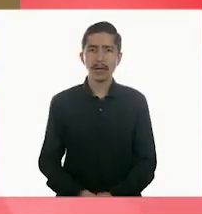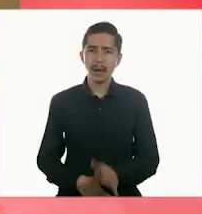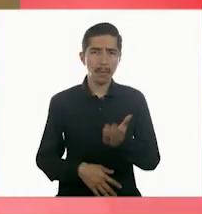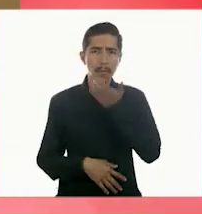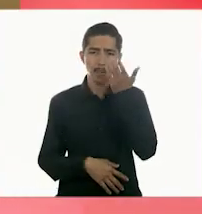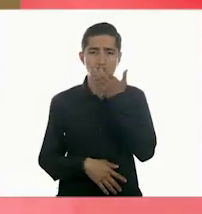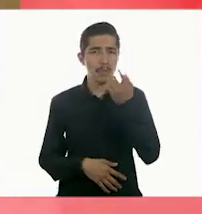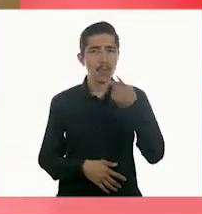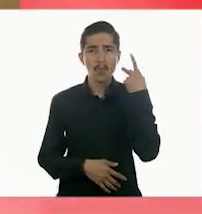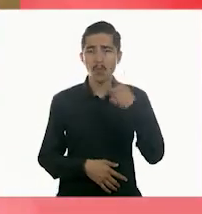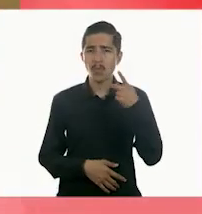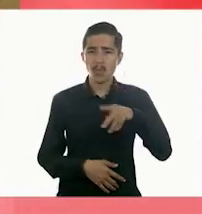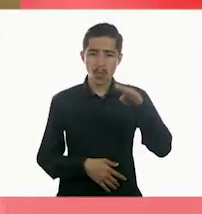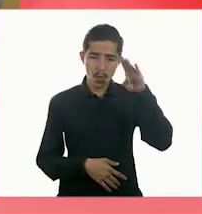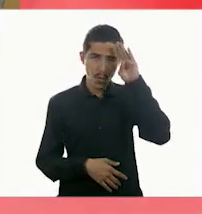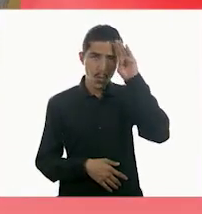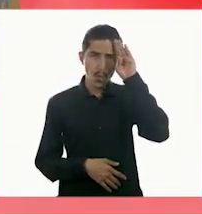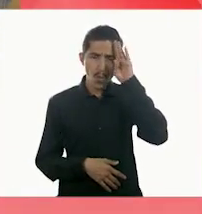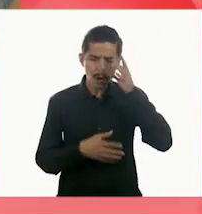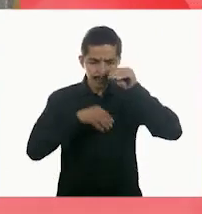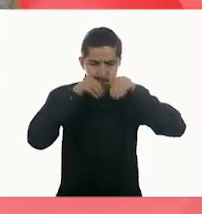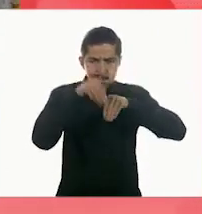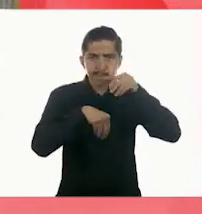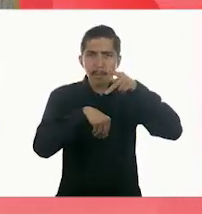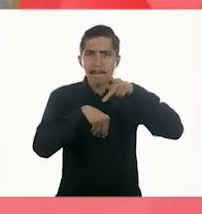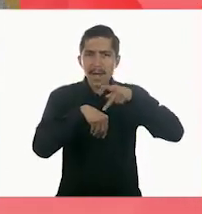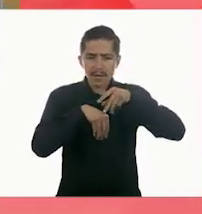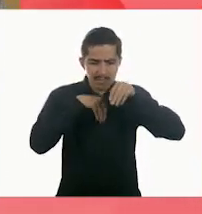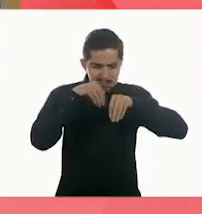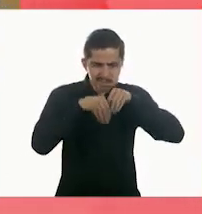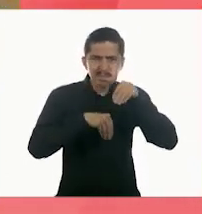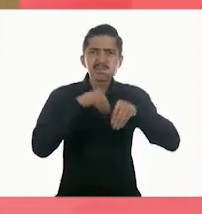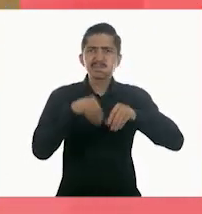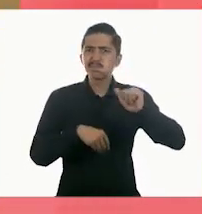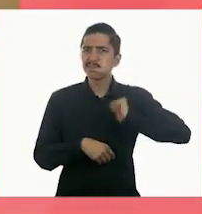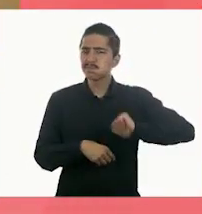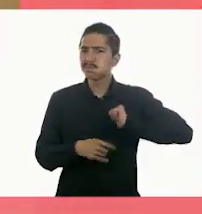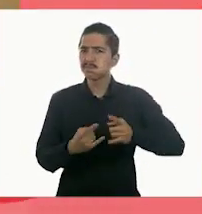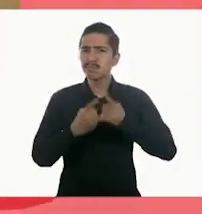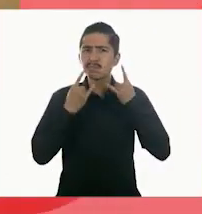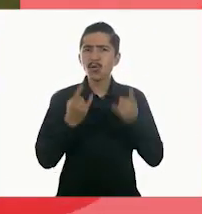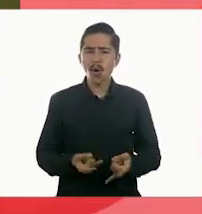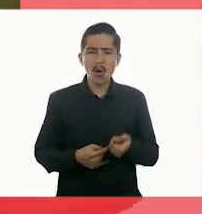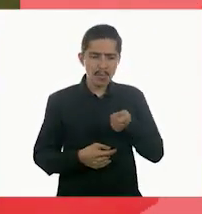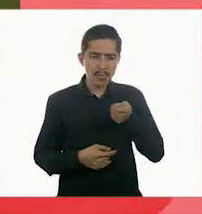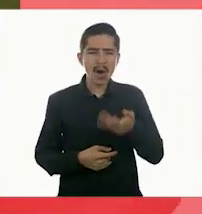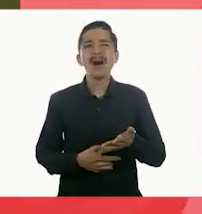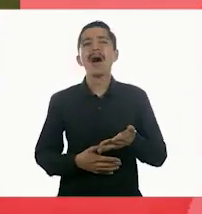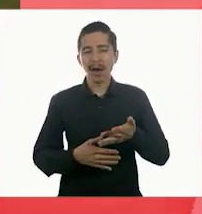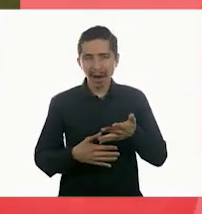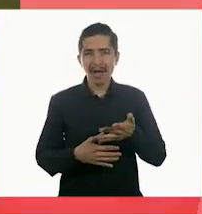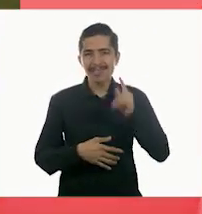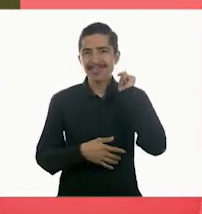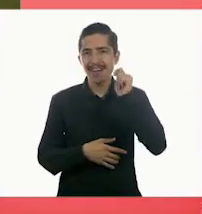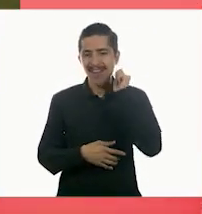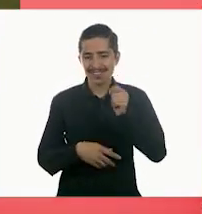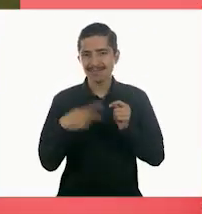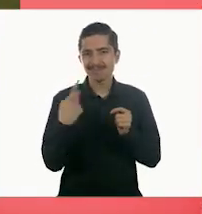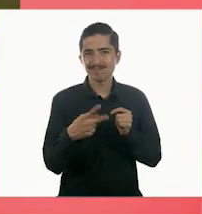Origen de las grandes y maravillosas piezas monumentales arqueológicas que dan nombre y renombre a